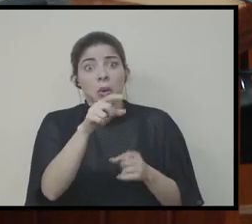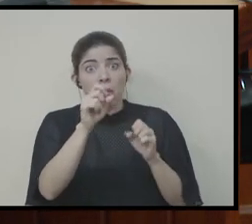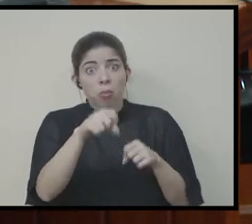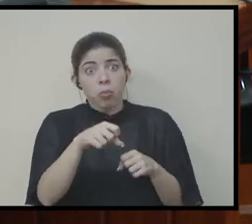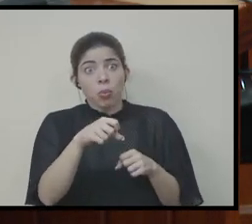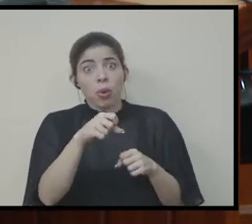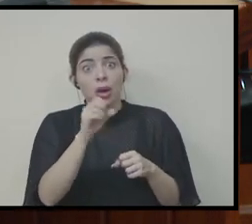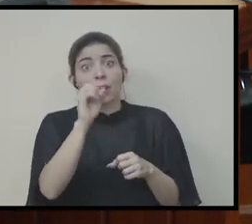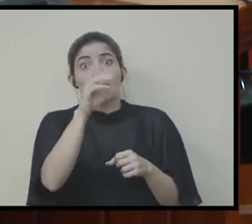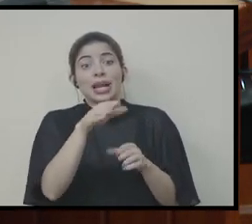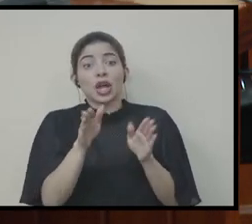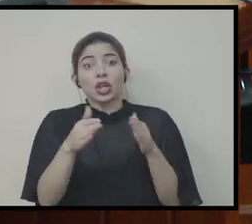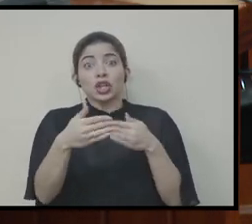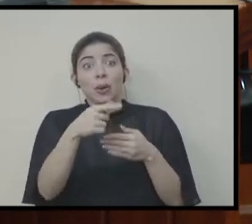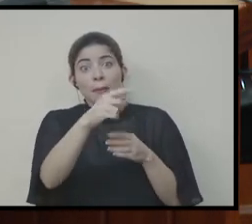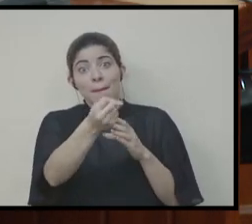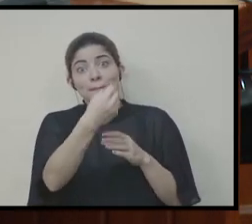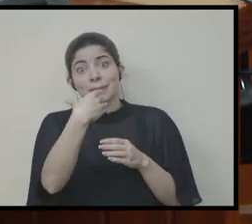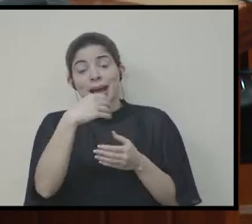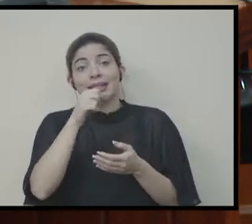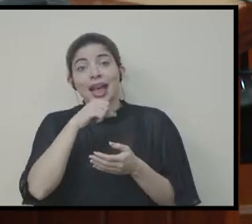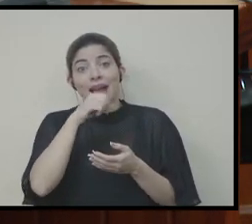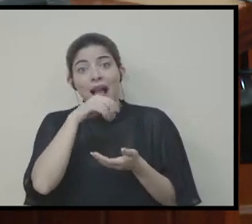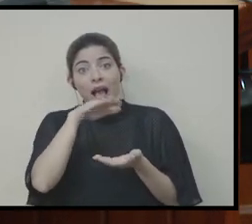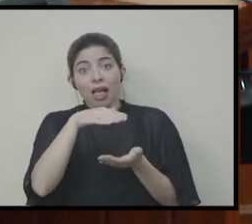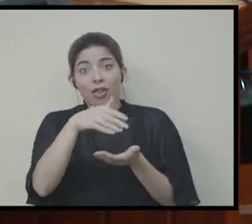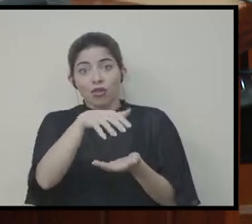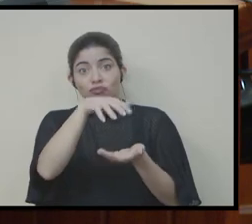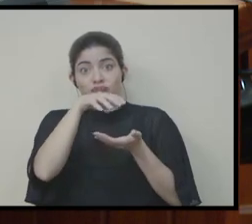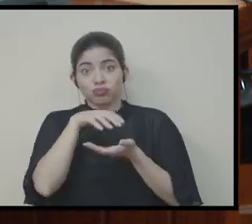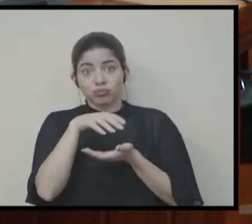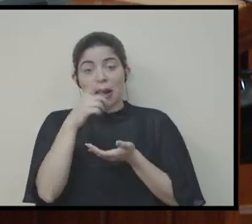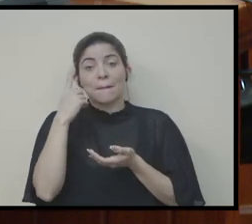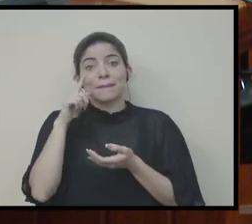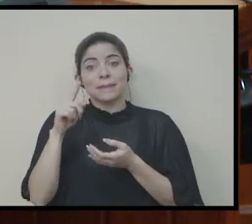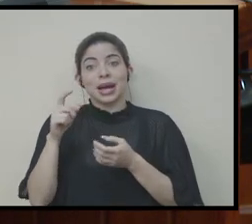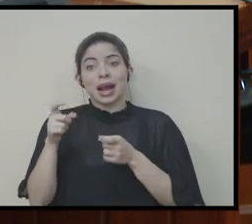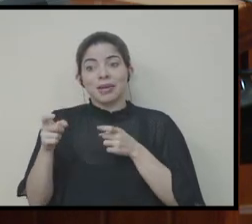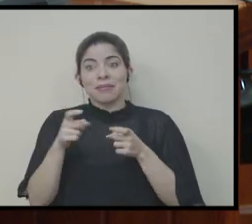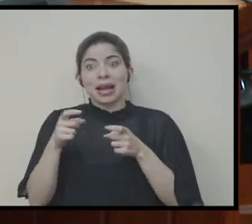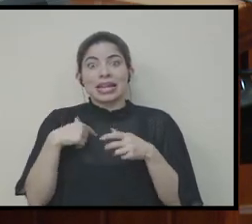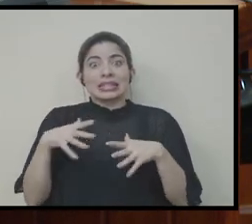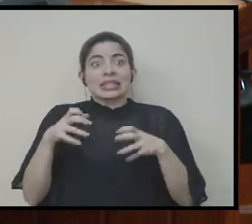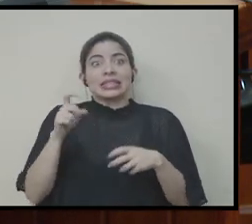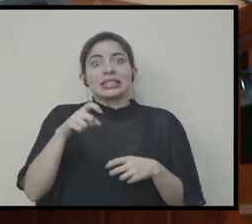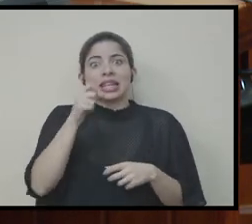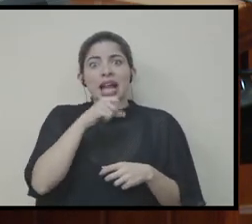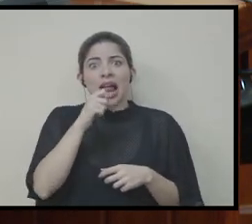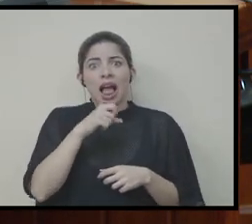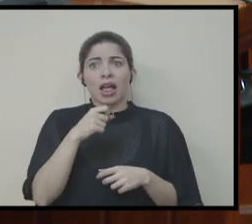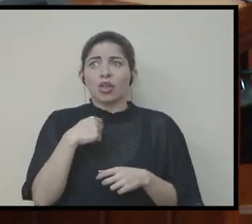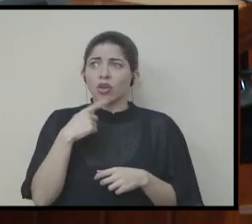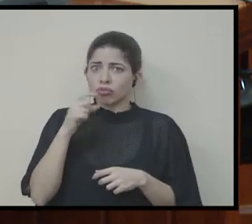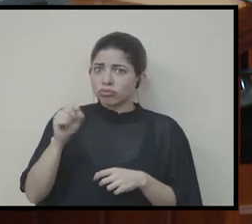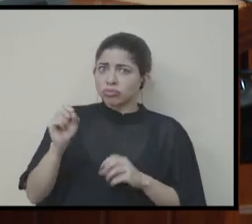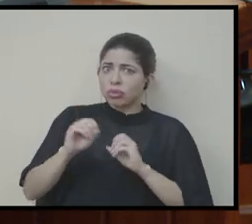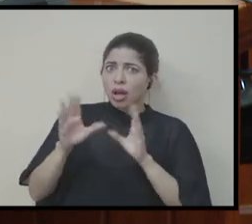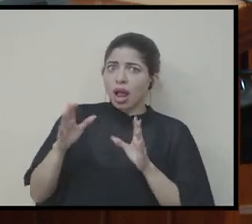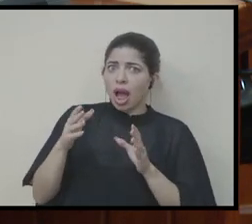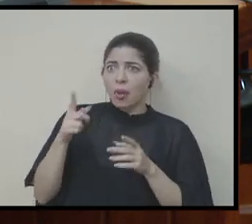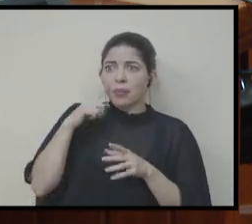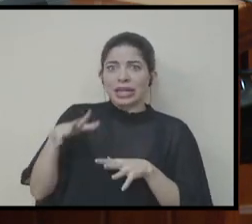te puedo mandar un topper y me mandas un poquito de helado para lograr manejar esta ansiedad? Y yo, sí, claro,